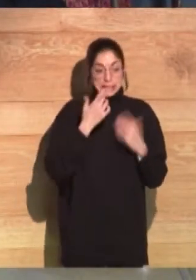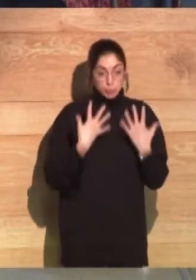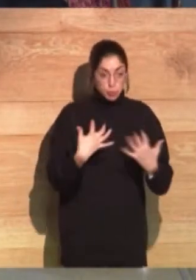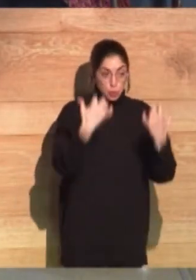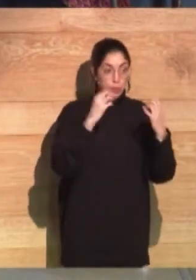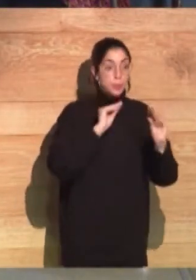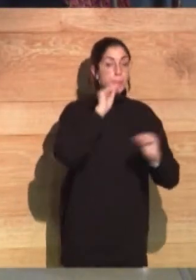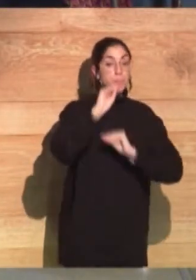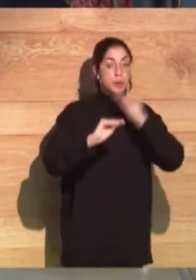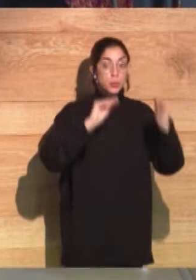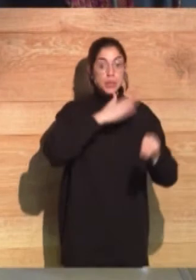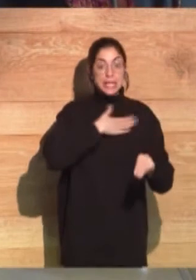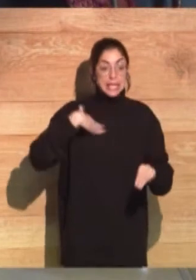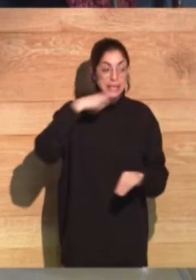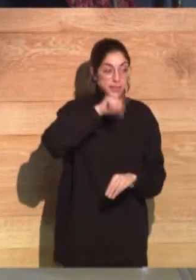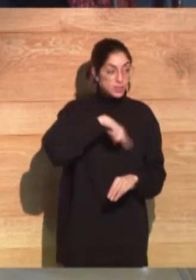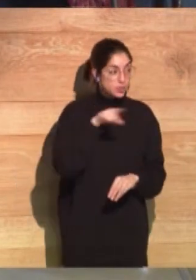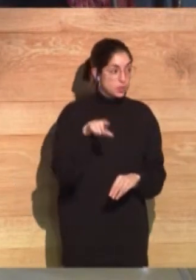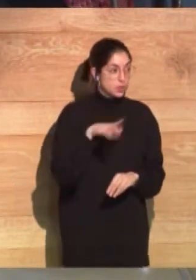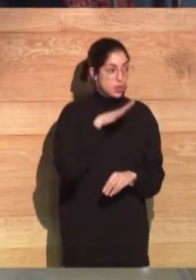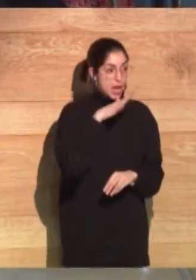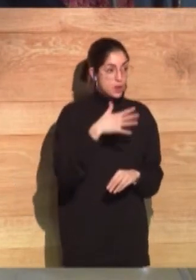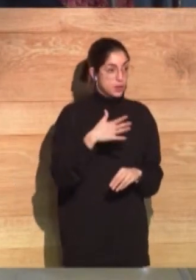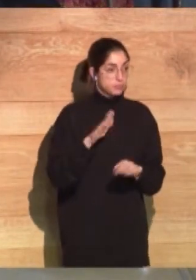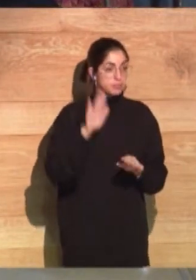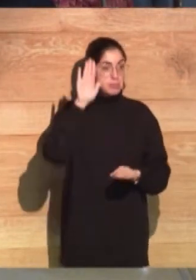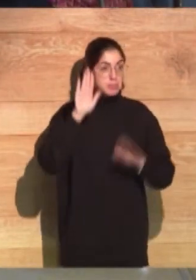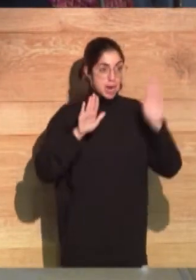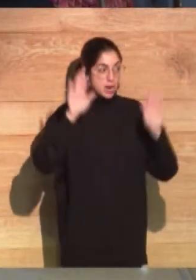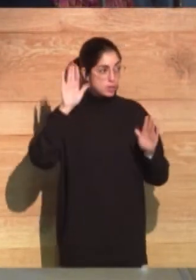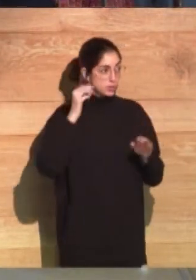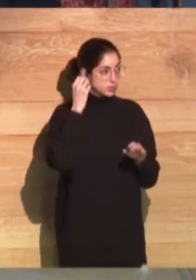hacer una pregunta. Aquí veo una mano alzada.